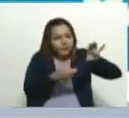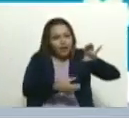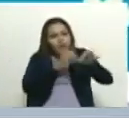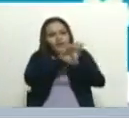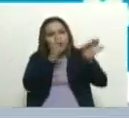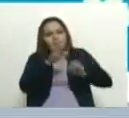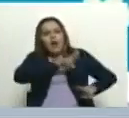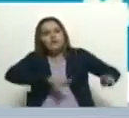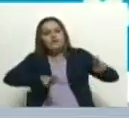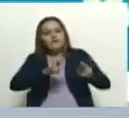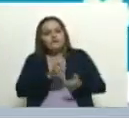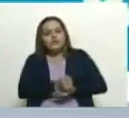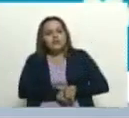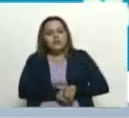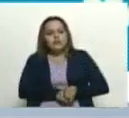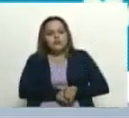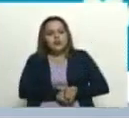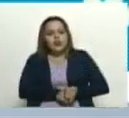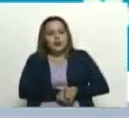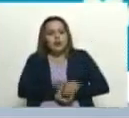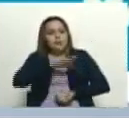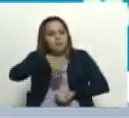con las células madre para